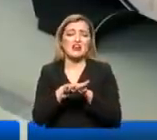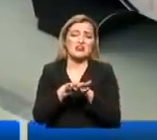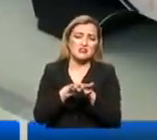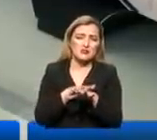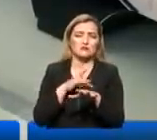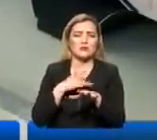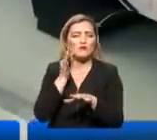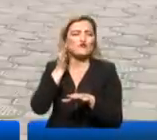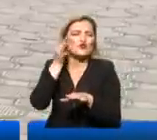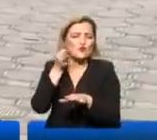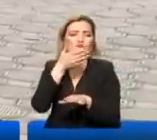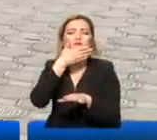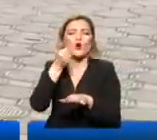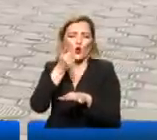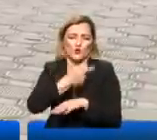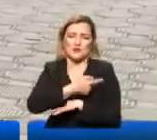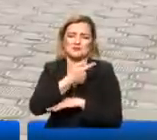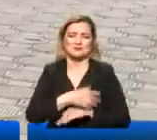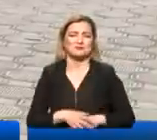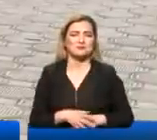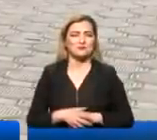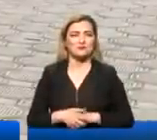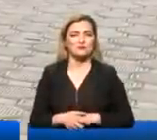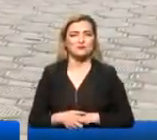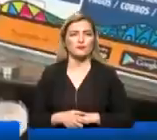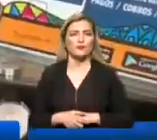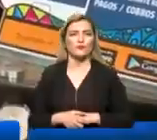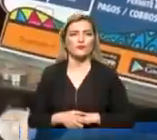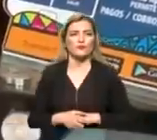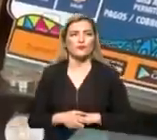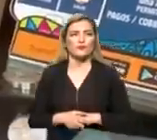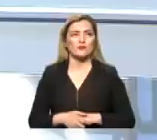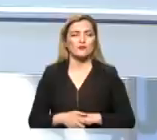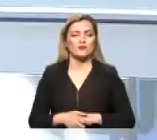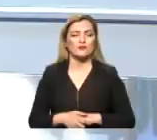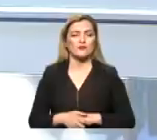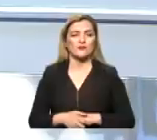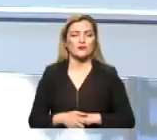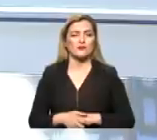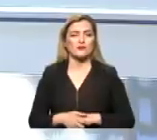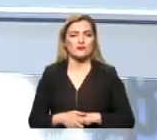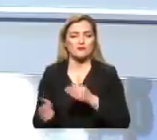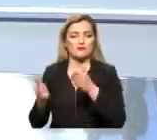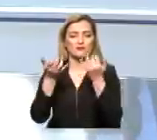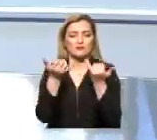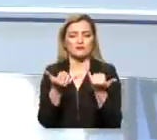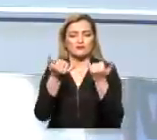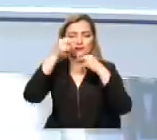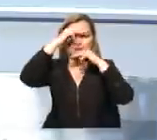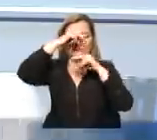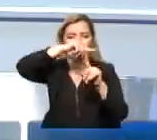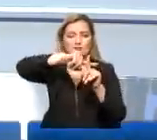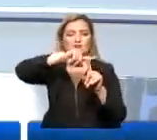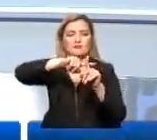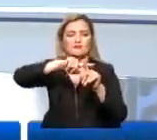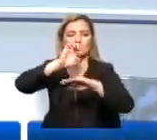seguros que vendrán días mejores. En la provincia de la Azuay, Iván Rodríguez, 24 horas. Ahora tenemos una buena